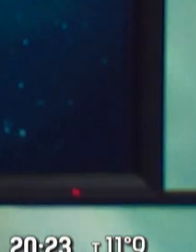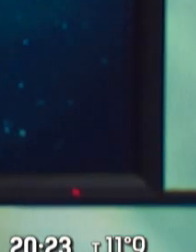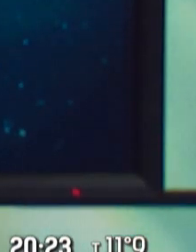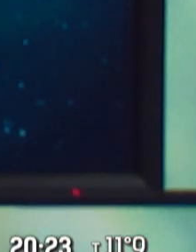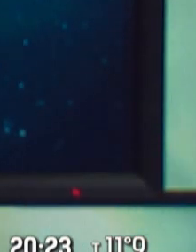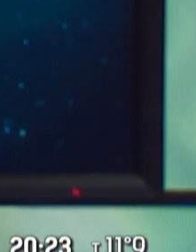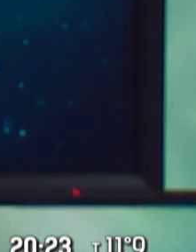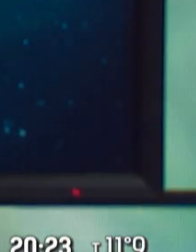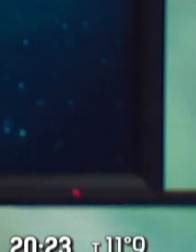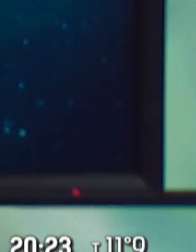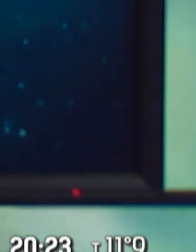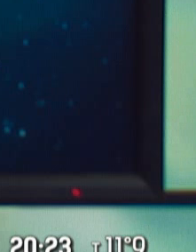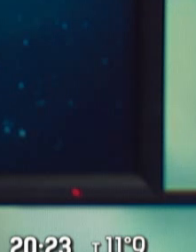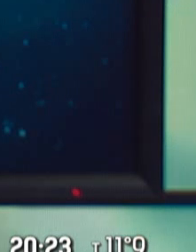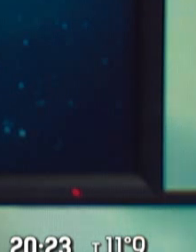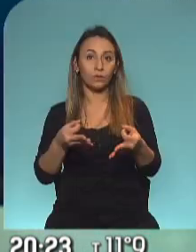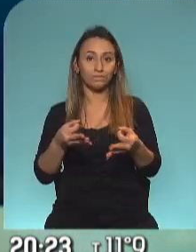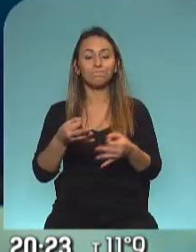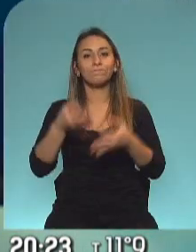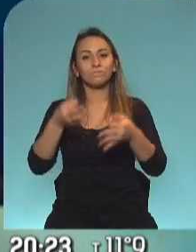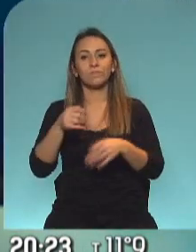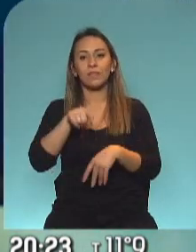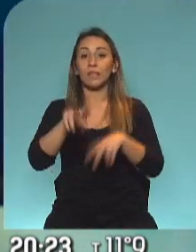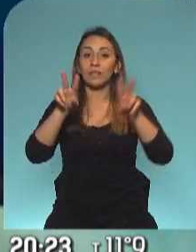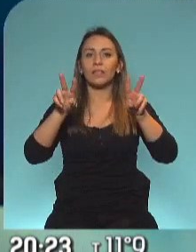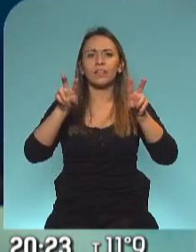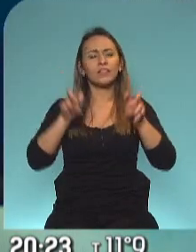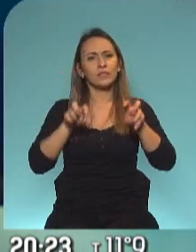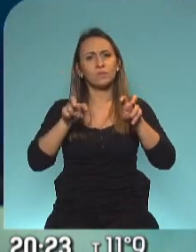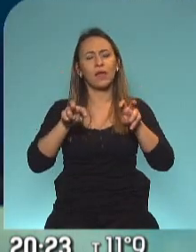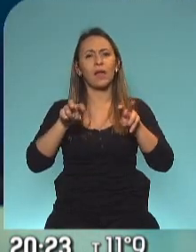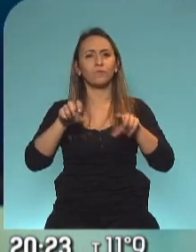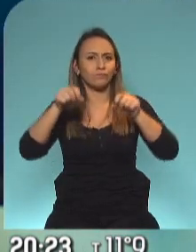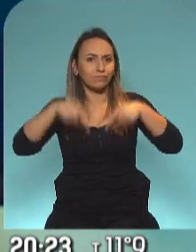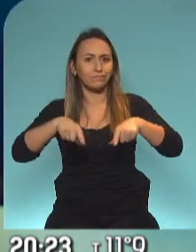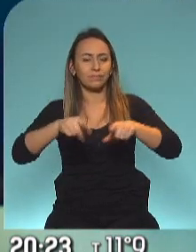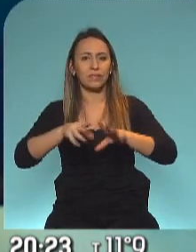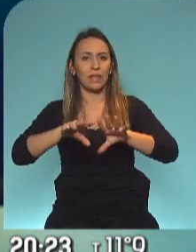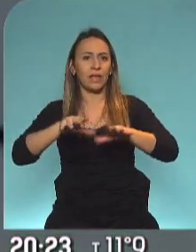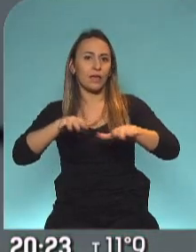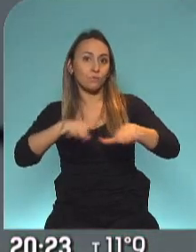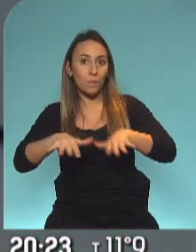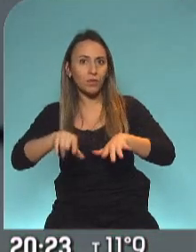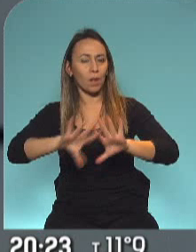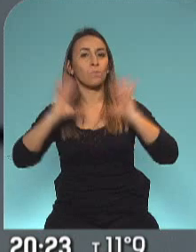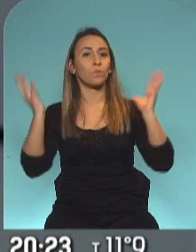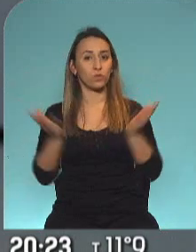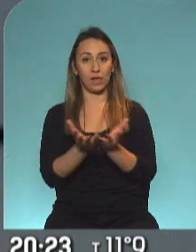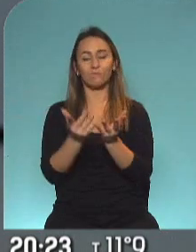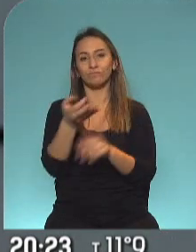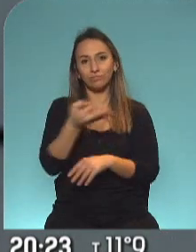país es porque justamente se trata de algo a nivel época, a nivel mundo entero, Yelén. Sí, así es, Ariel,